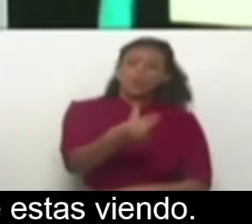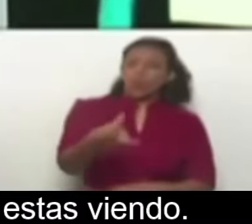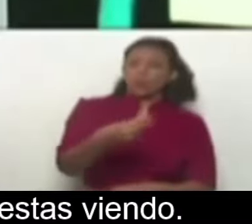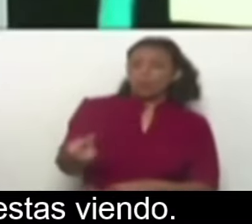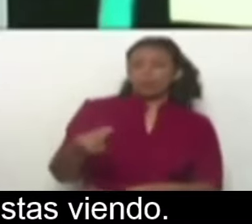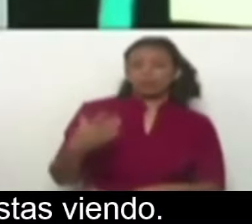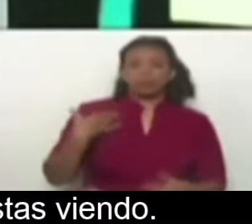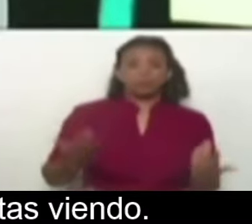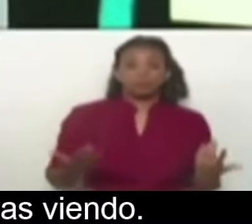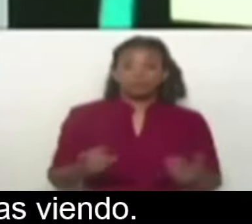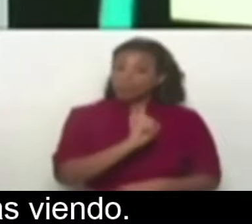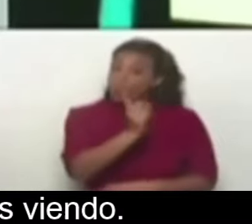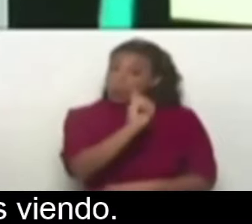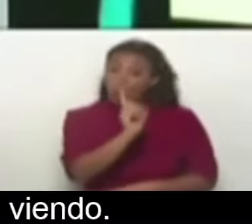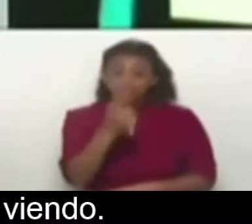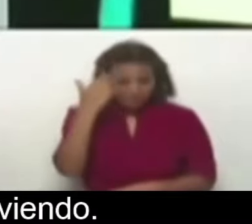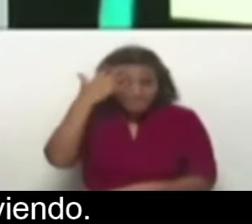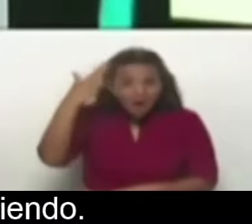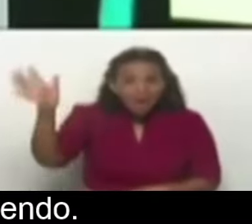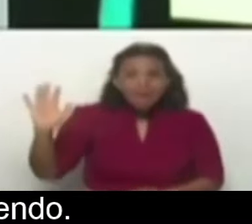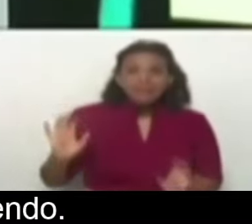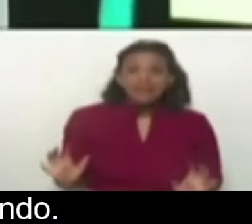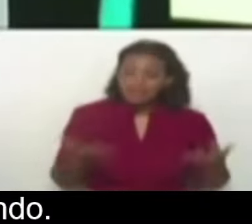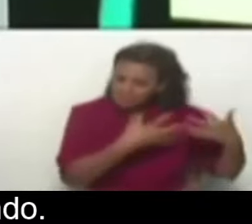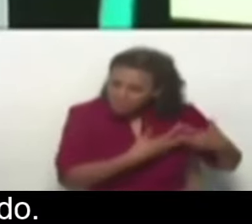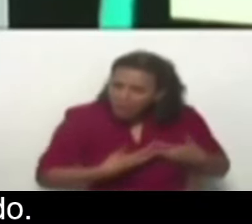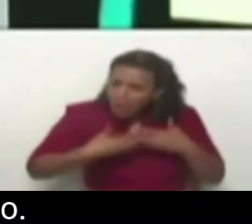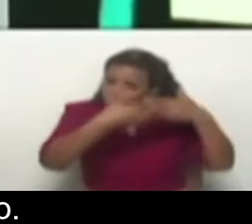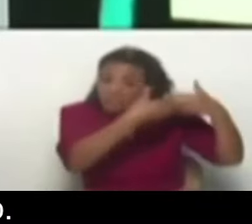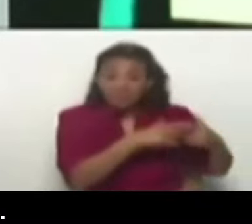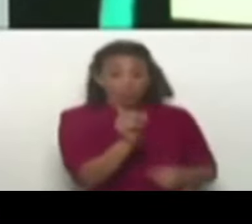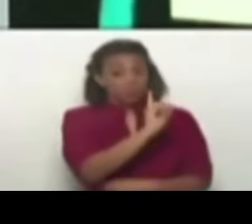la presidencia. ¿Tú te imaginas eso en Estados Unidos? No.